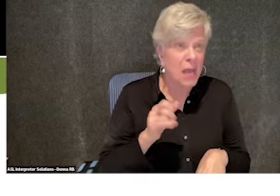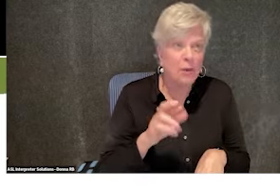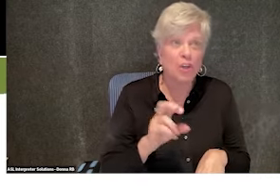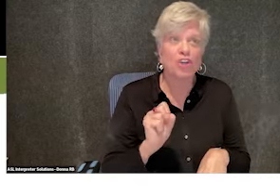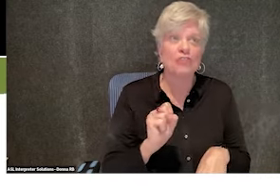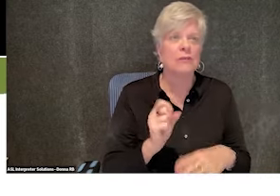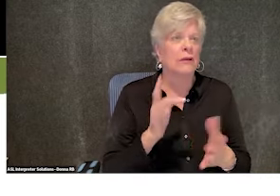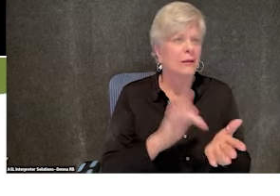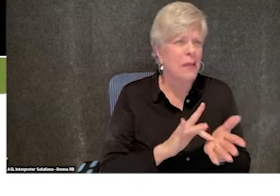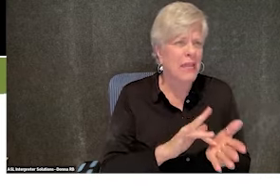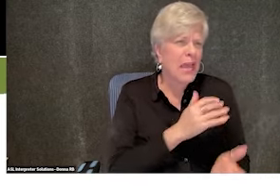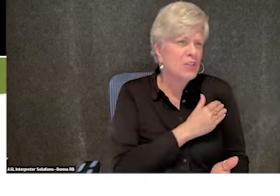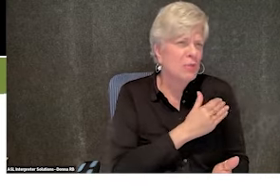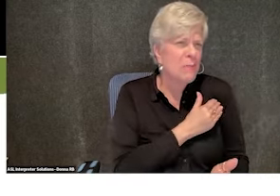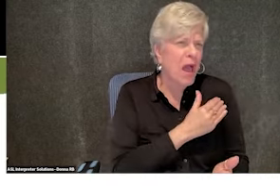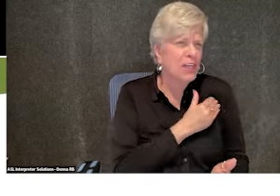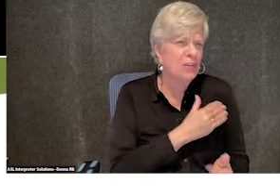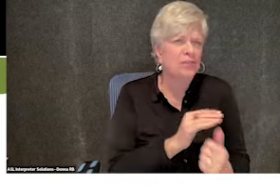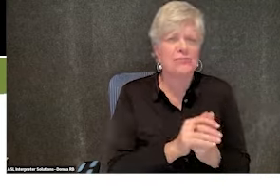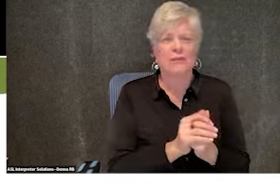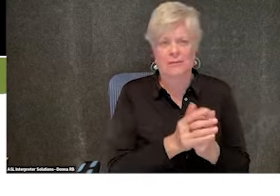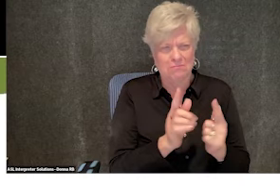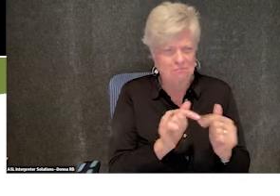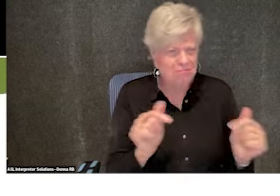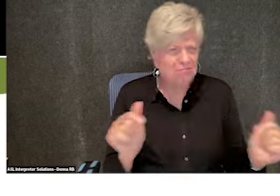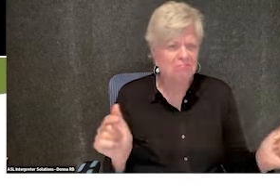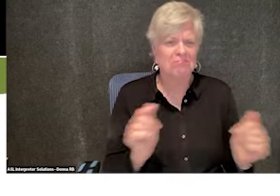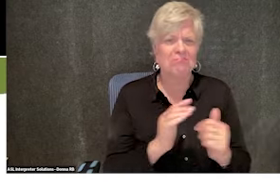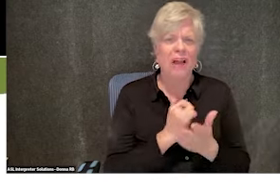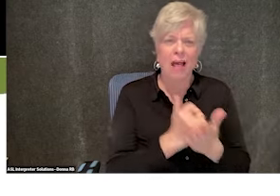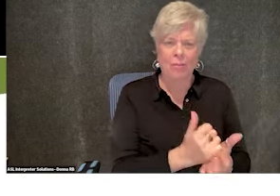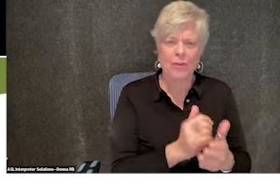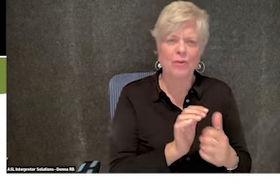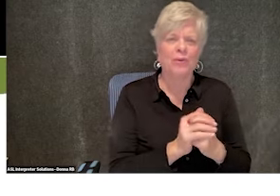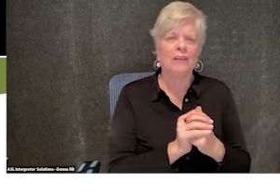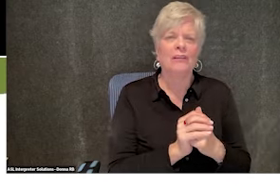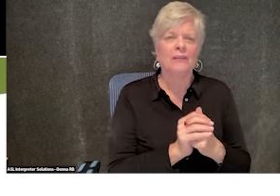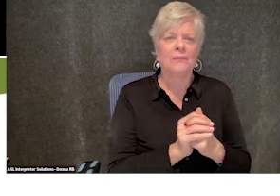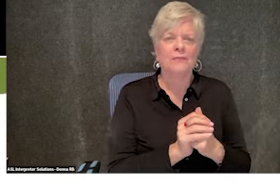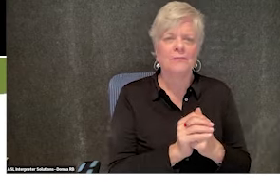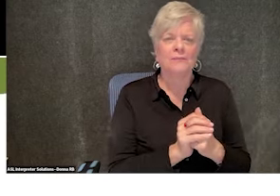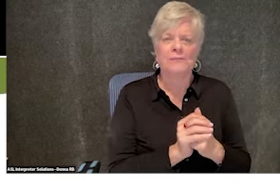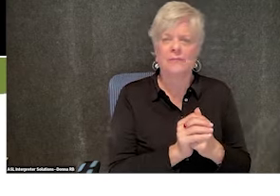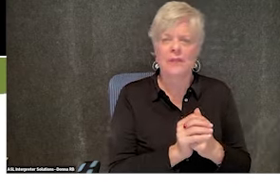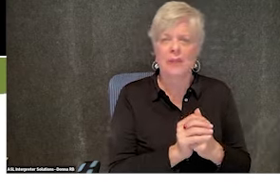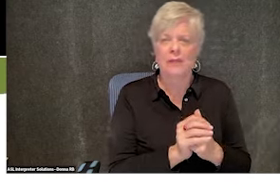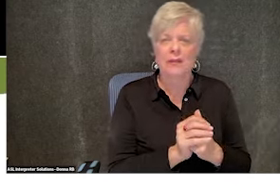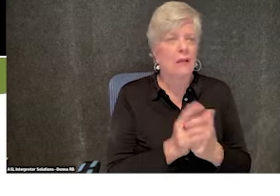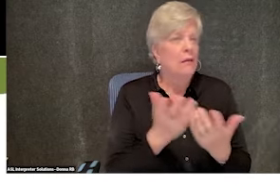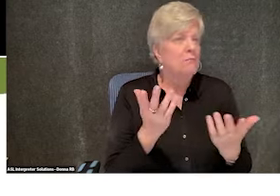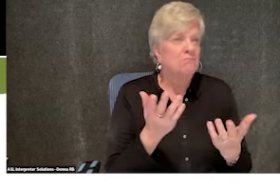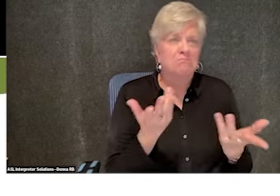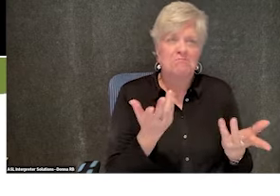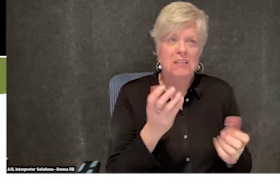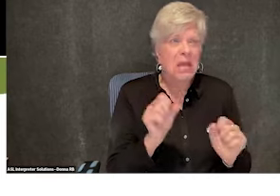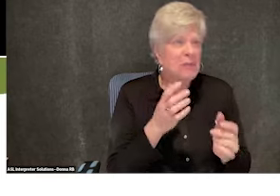uno conoce de la marca, así el timbre de la puerta con video donde uno puede ver quién está en la